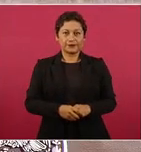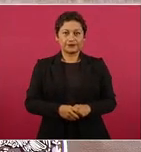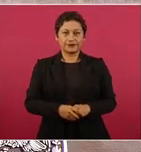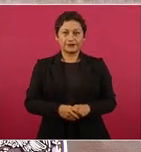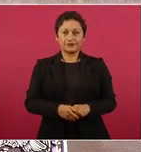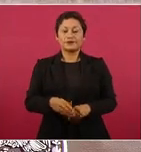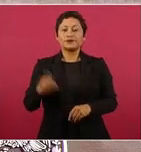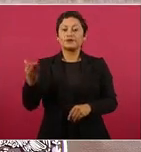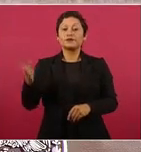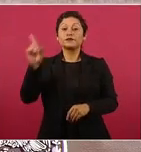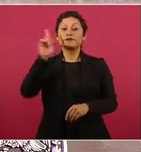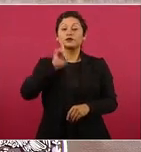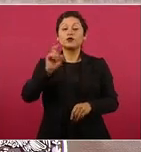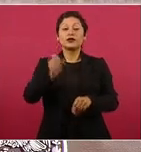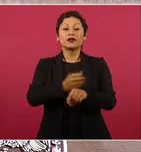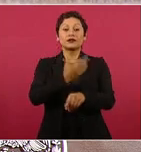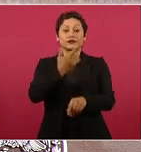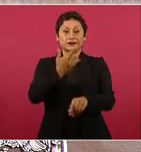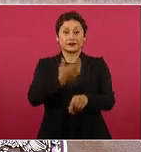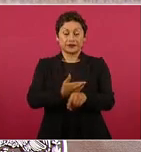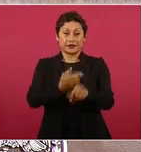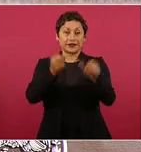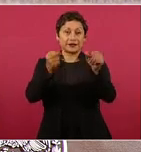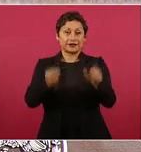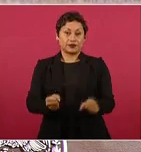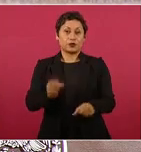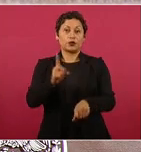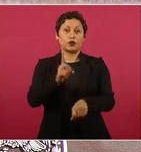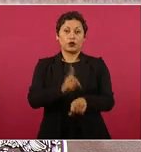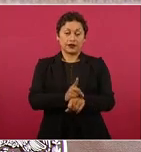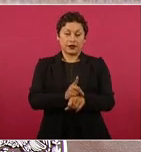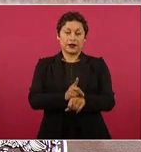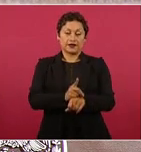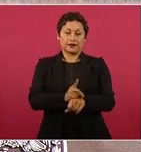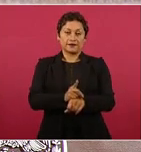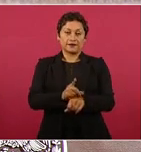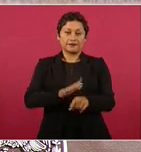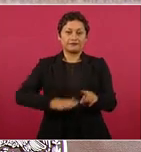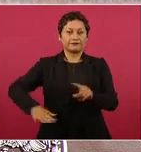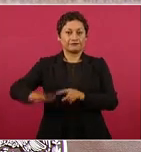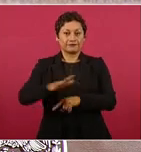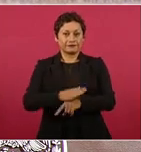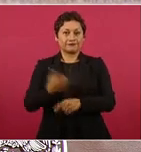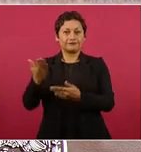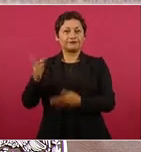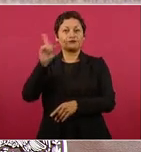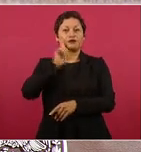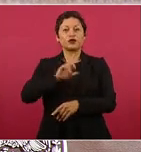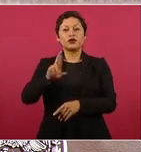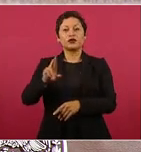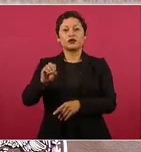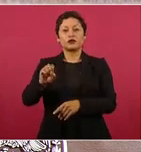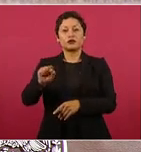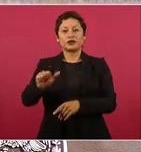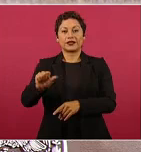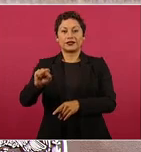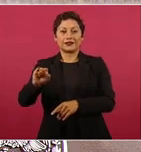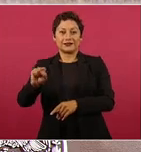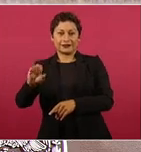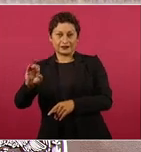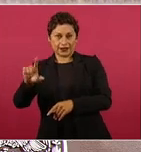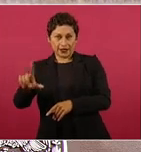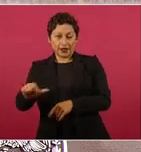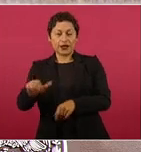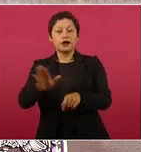la secretaria de Seguridad y Protección Ciudadana, Rosa Isela Rodríguez, porque hoy se da a conocer en